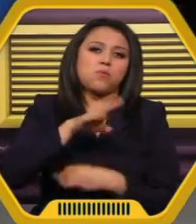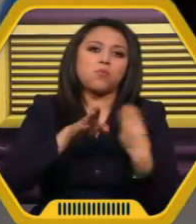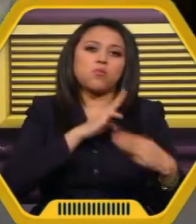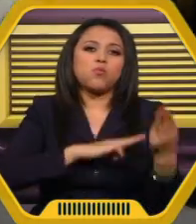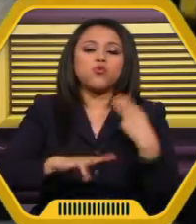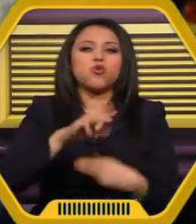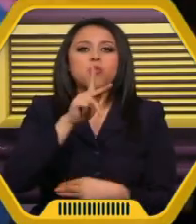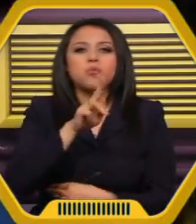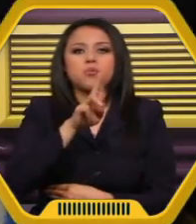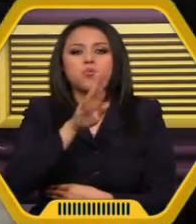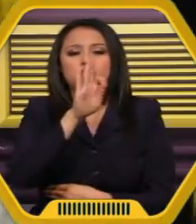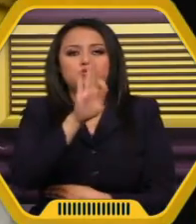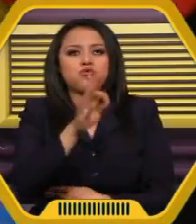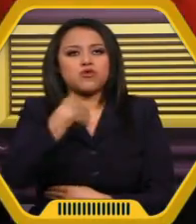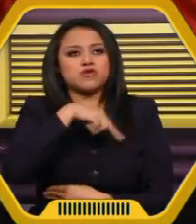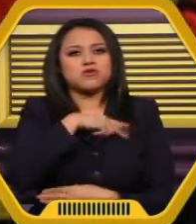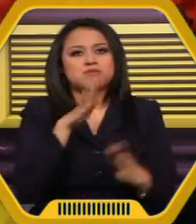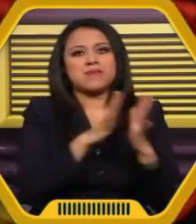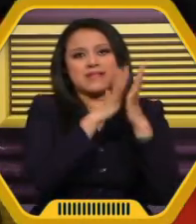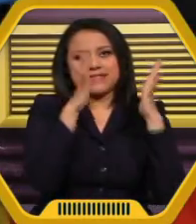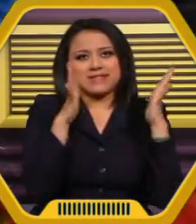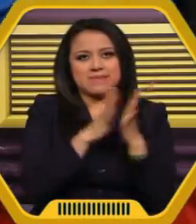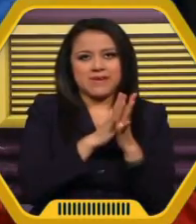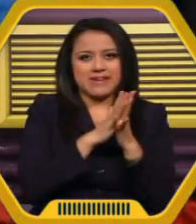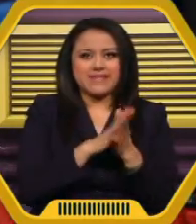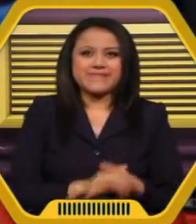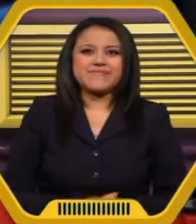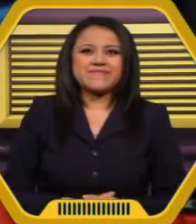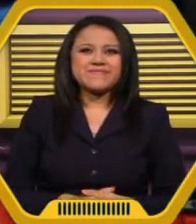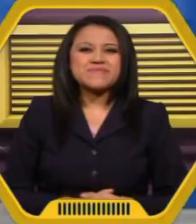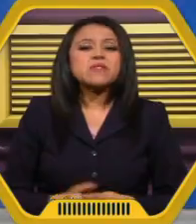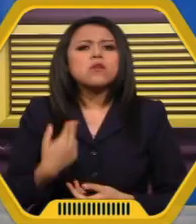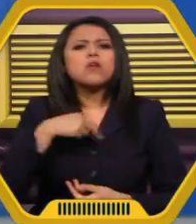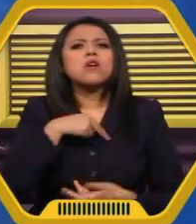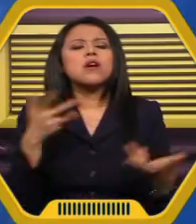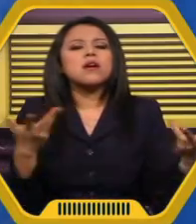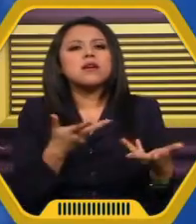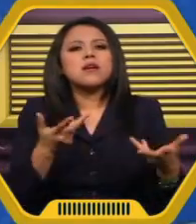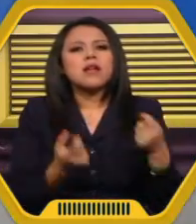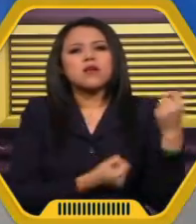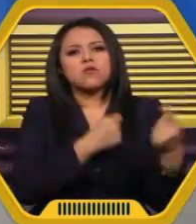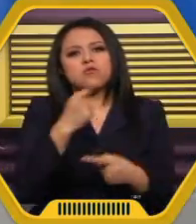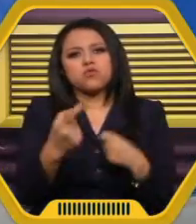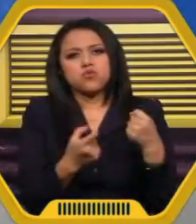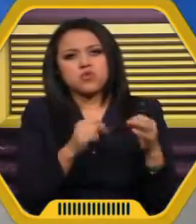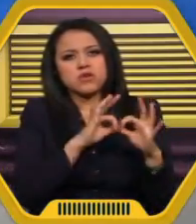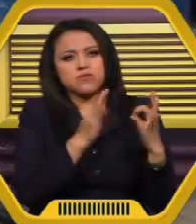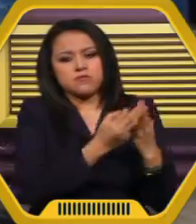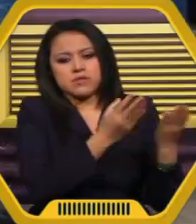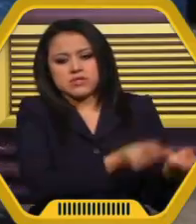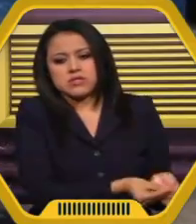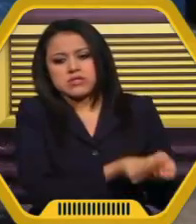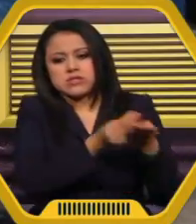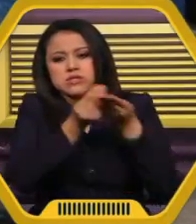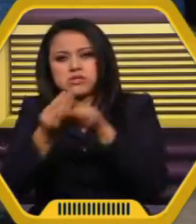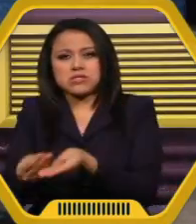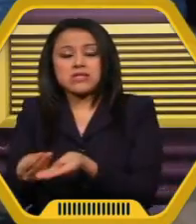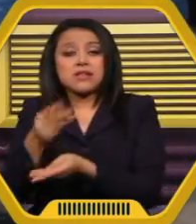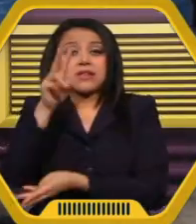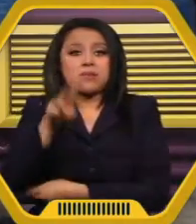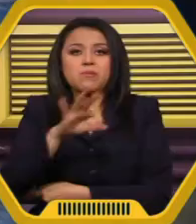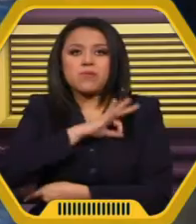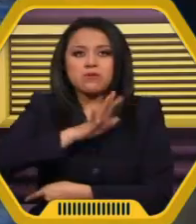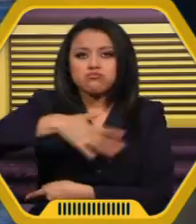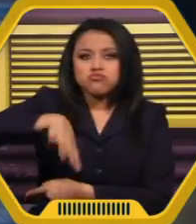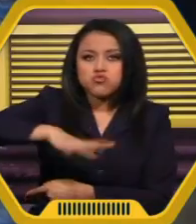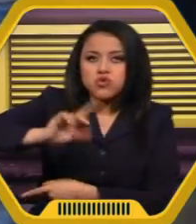participando activamente, ¿no?, con productos. Hicimos un donativo de algunas piezas de Puffs. Diseños que sin duda podrán